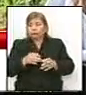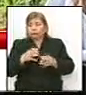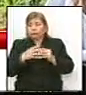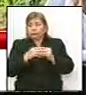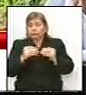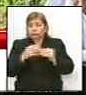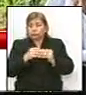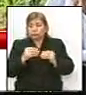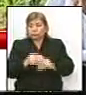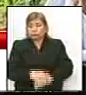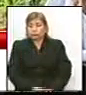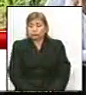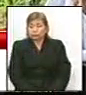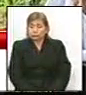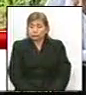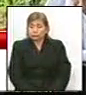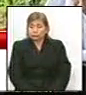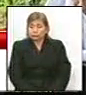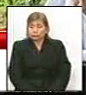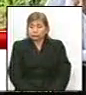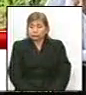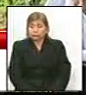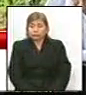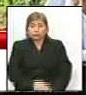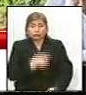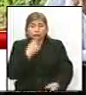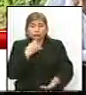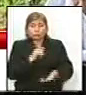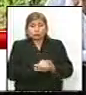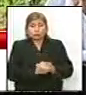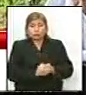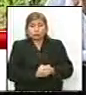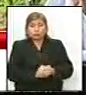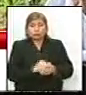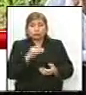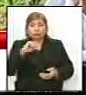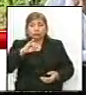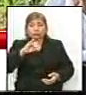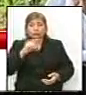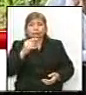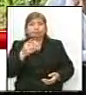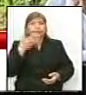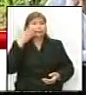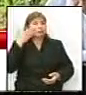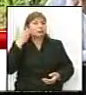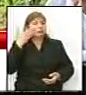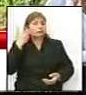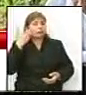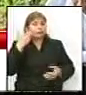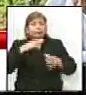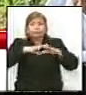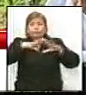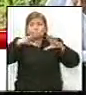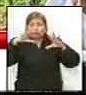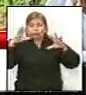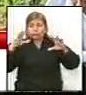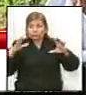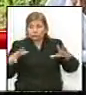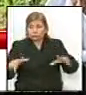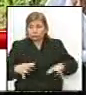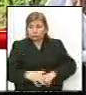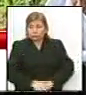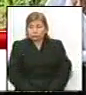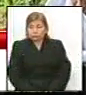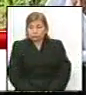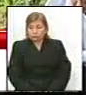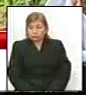Hola. Porque no tenemos la energía trifásica. En Quimbiri tenemos un elefante blanco, no se puede poner en operatividad justamente por esta